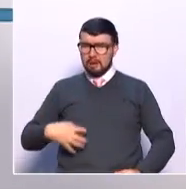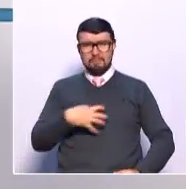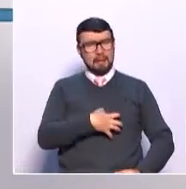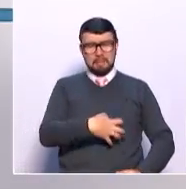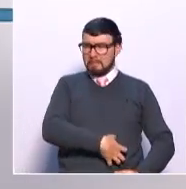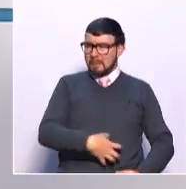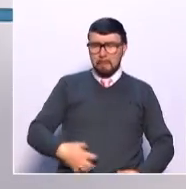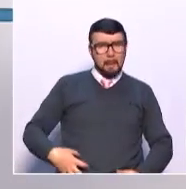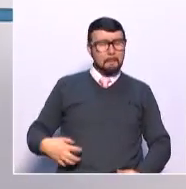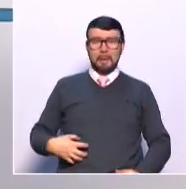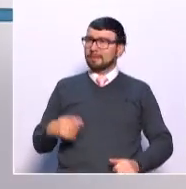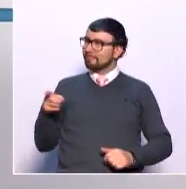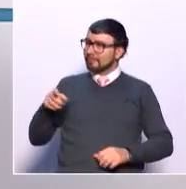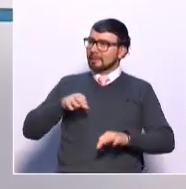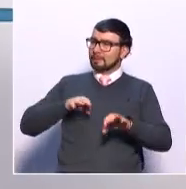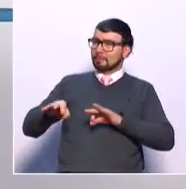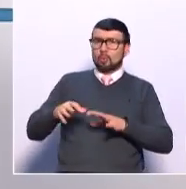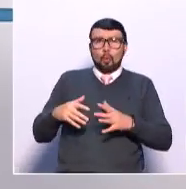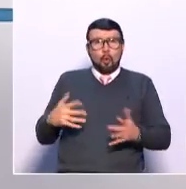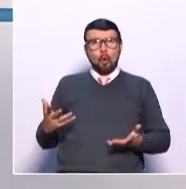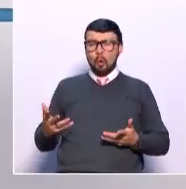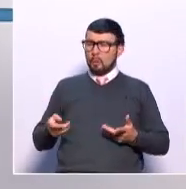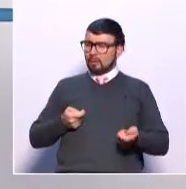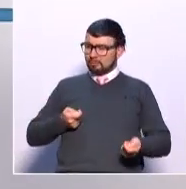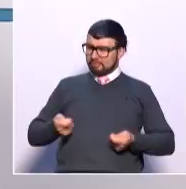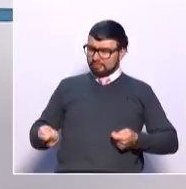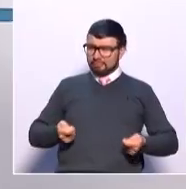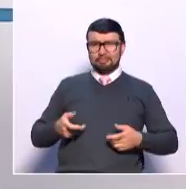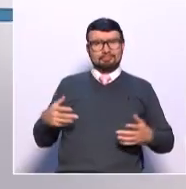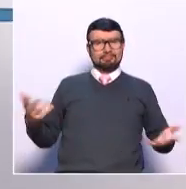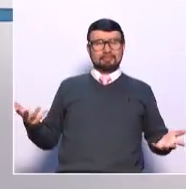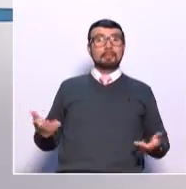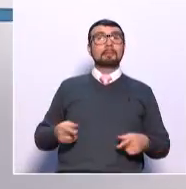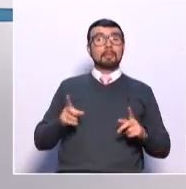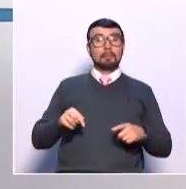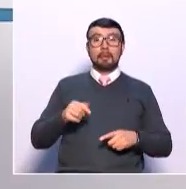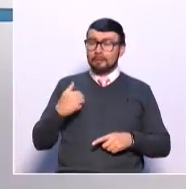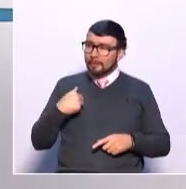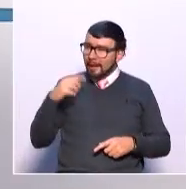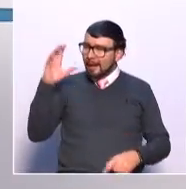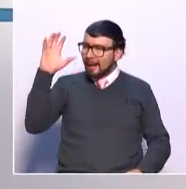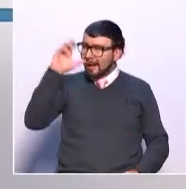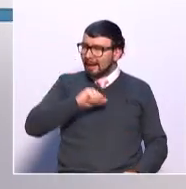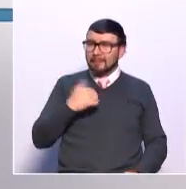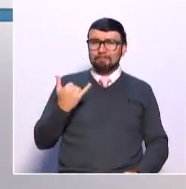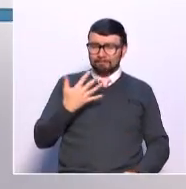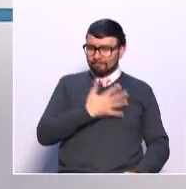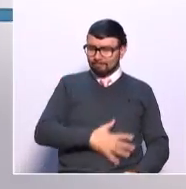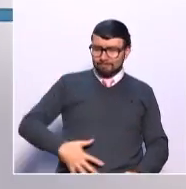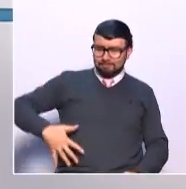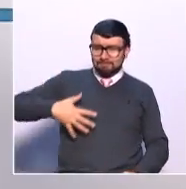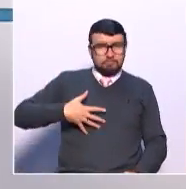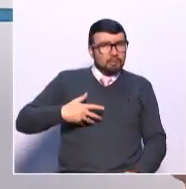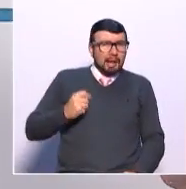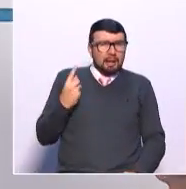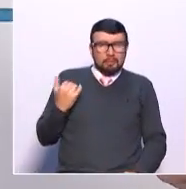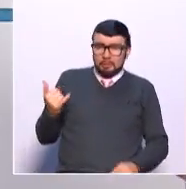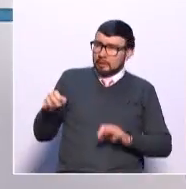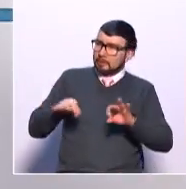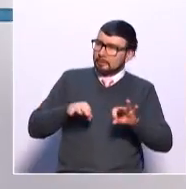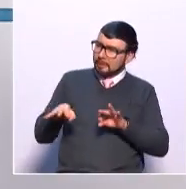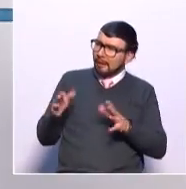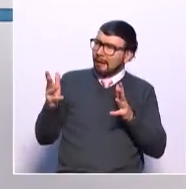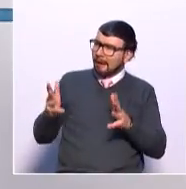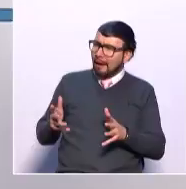mecánica cómo podemos ayudarnos nosotros desde ese punto de vista del poco conocimiento